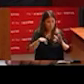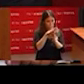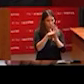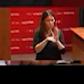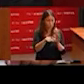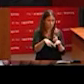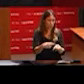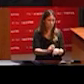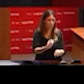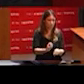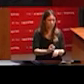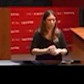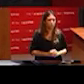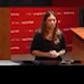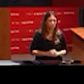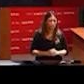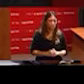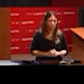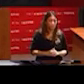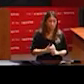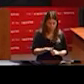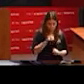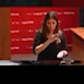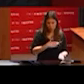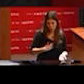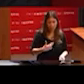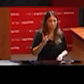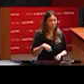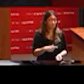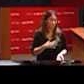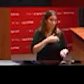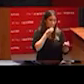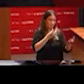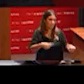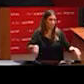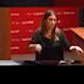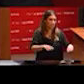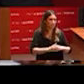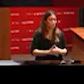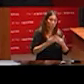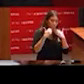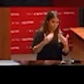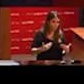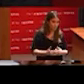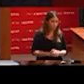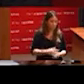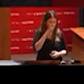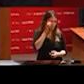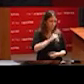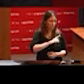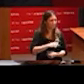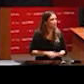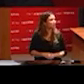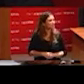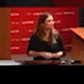ese puesto de trabajo era lo que quería contaros era lo que quería trasladar Muchas gracias por vuestra